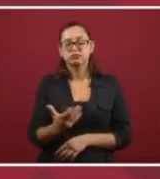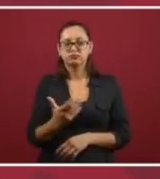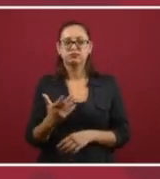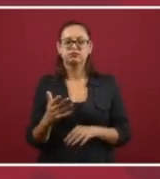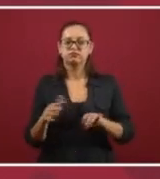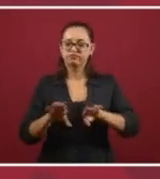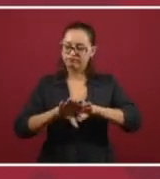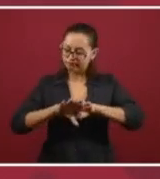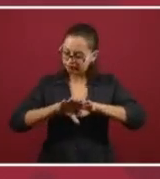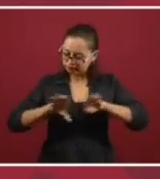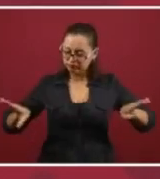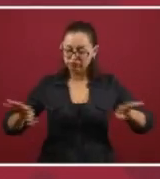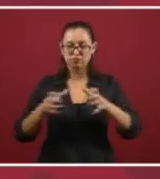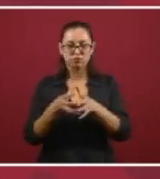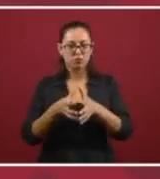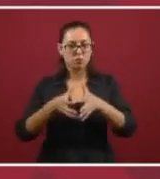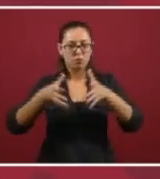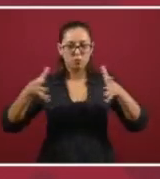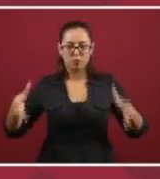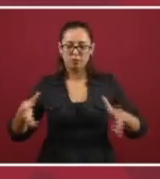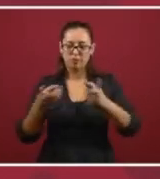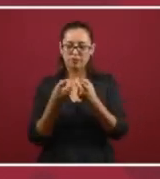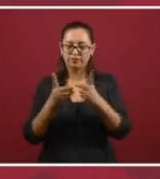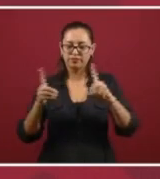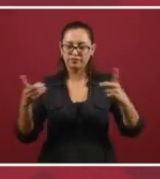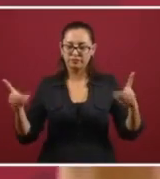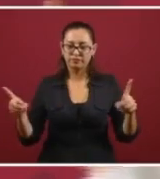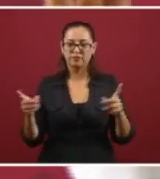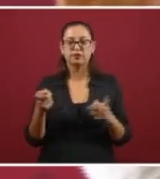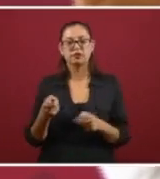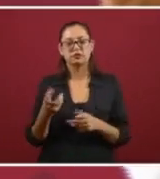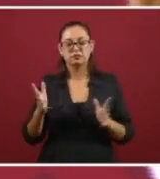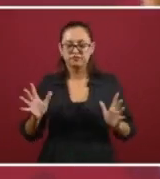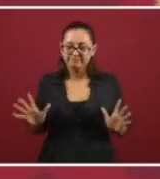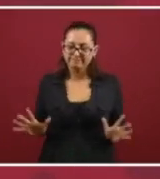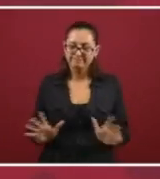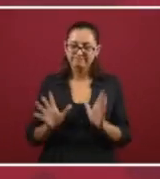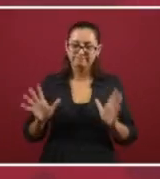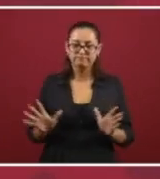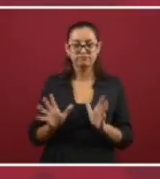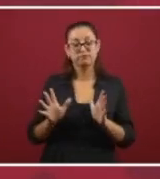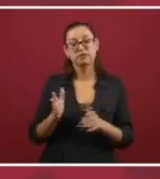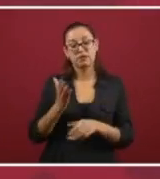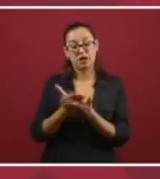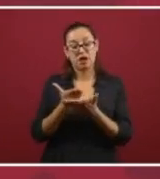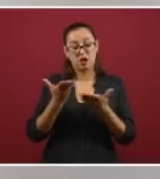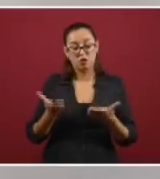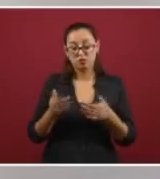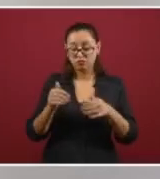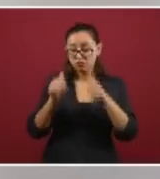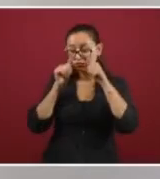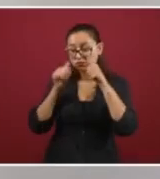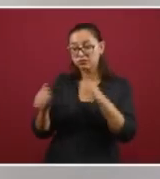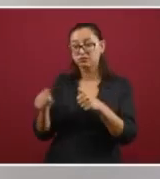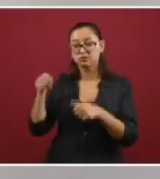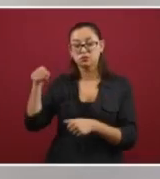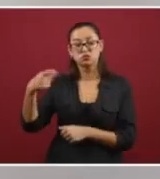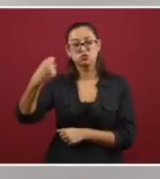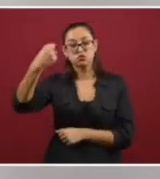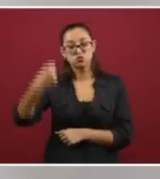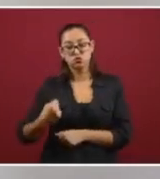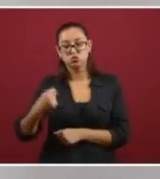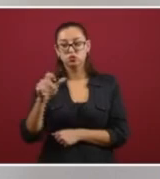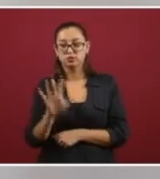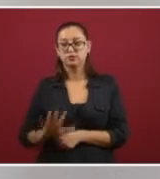por eso estamos impulsando mucho el desarrollo del sur y del sureste,